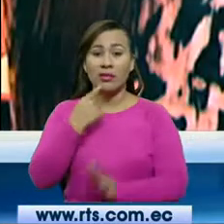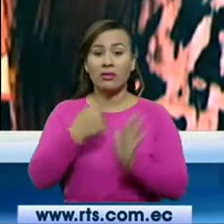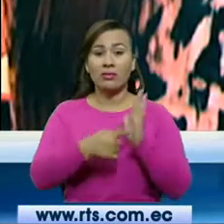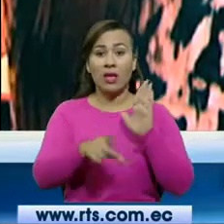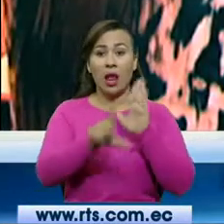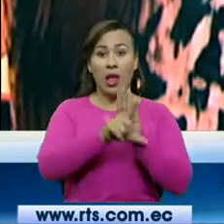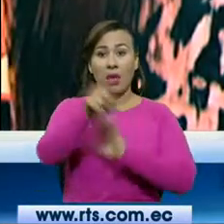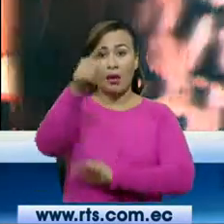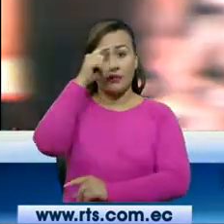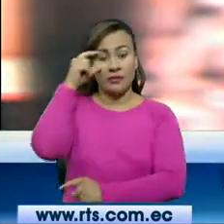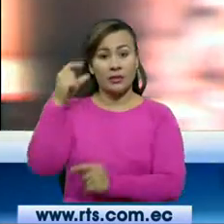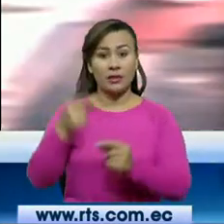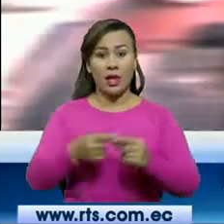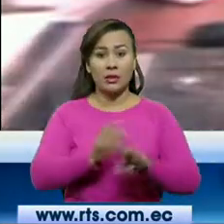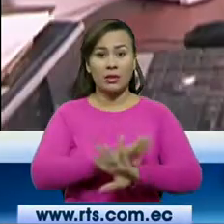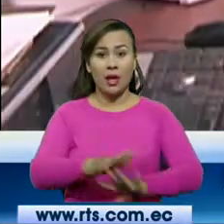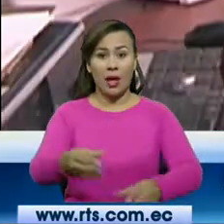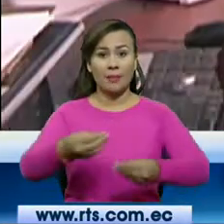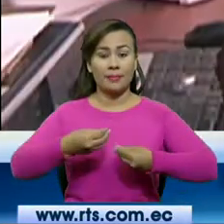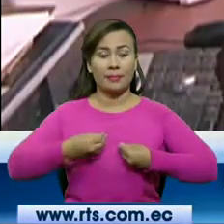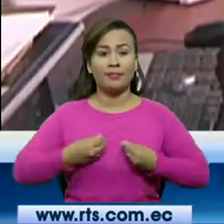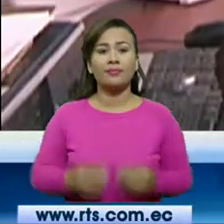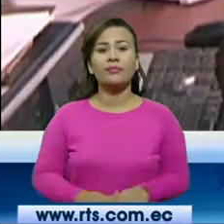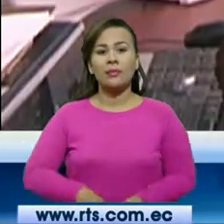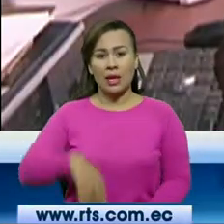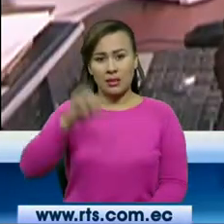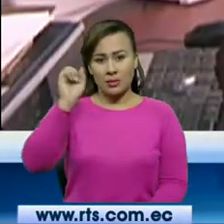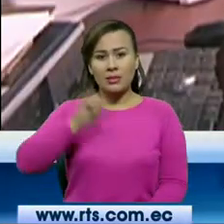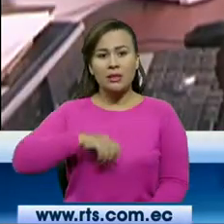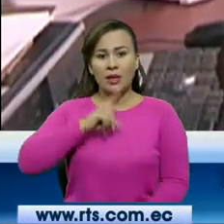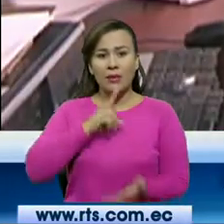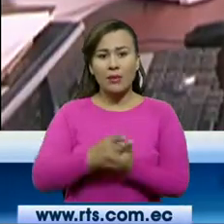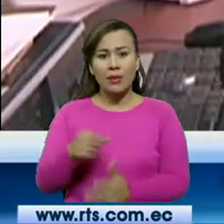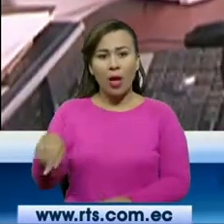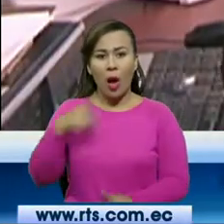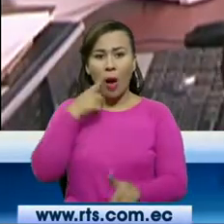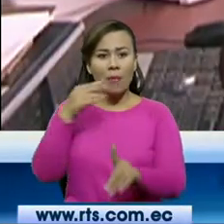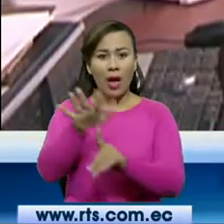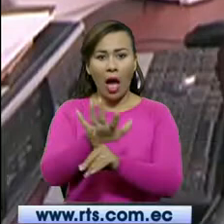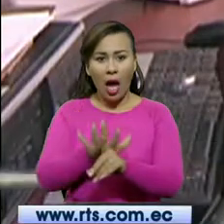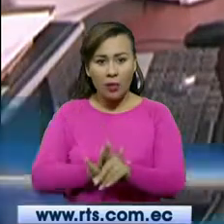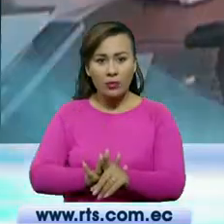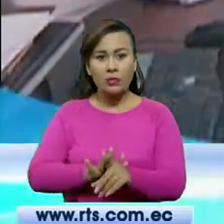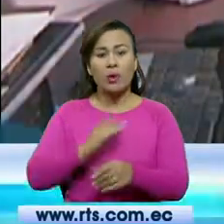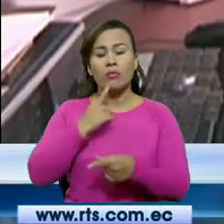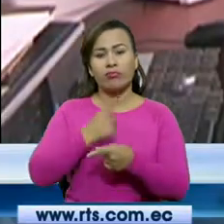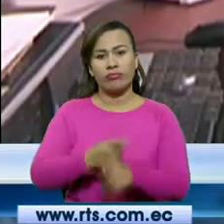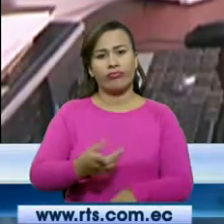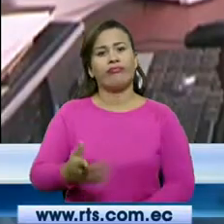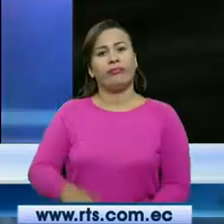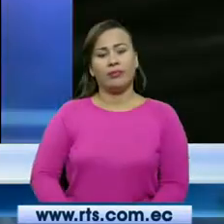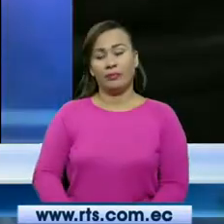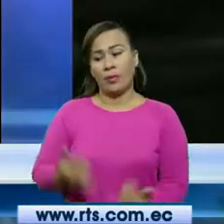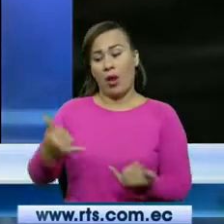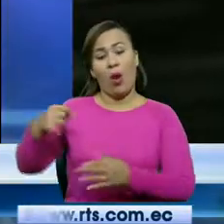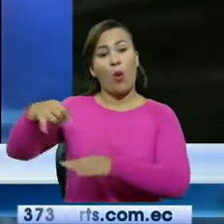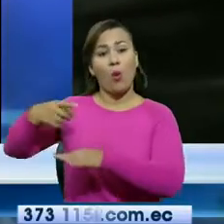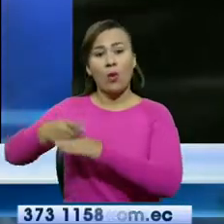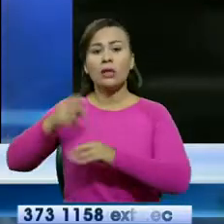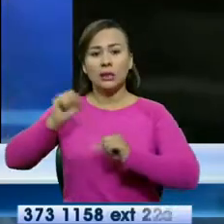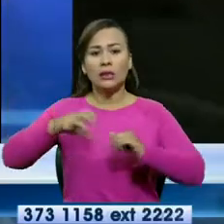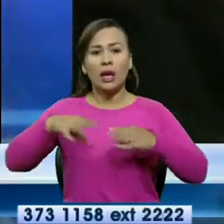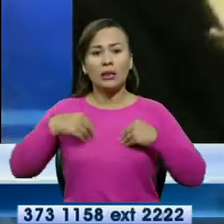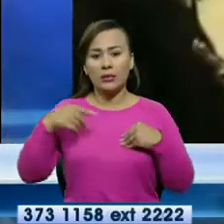el fiscal Hugo García. Se llegó a determinar que sí existió el abuso sexual, por ende se acusó ante los jueces y el juez acogió